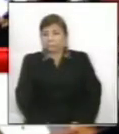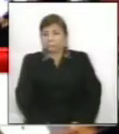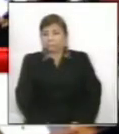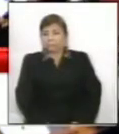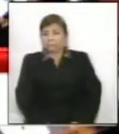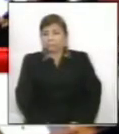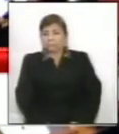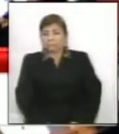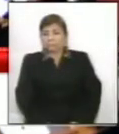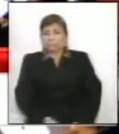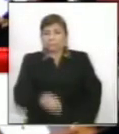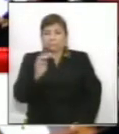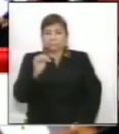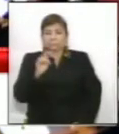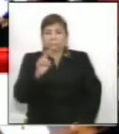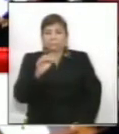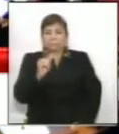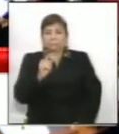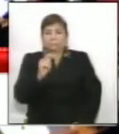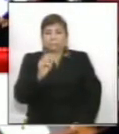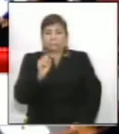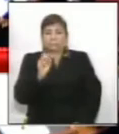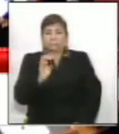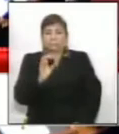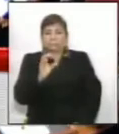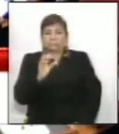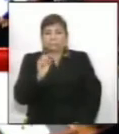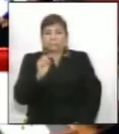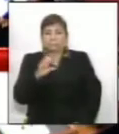María Teresa Céspedes tiene la palabra, 5 minutos.